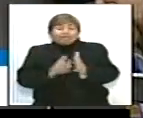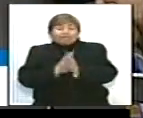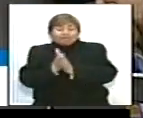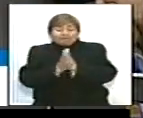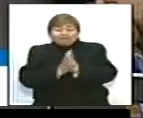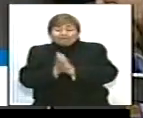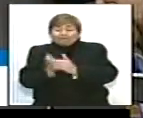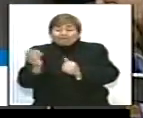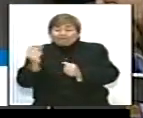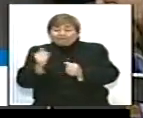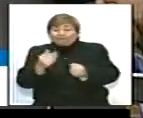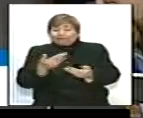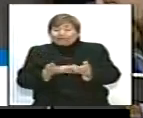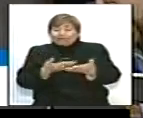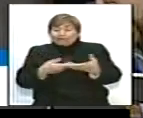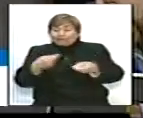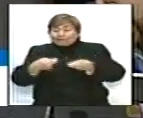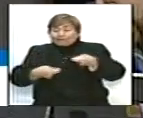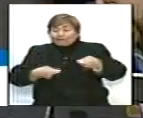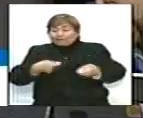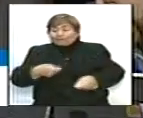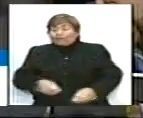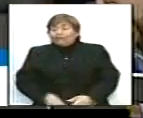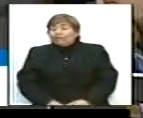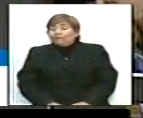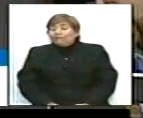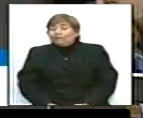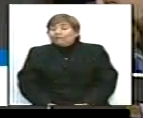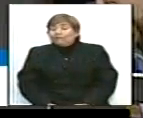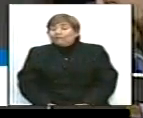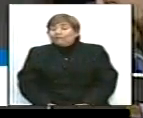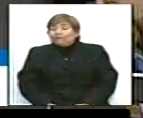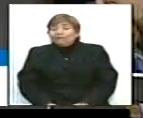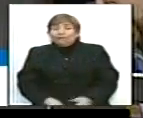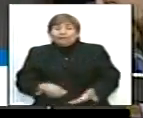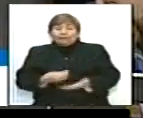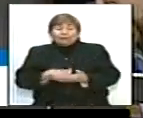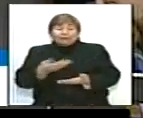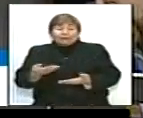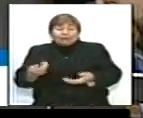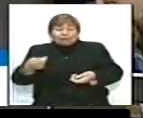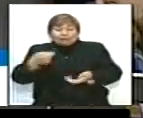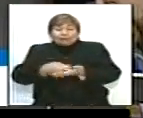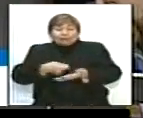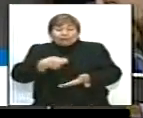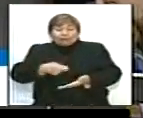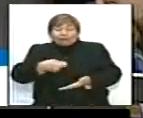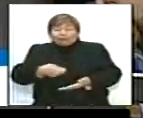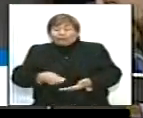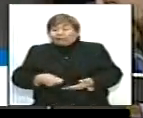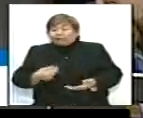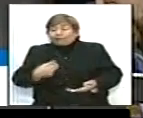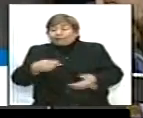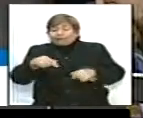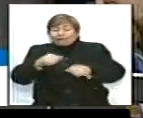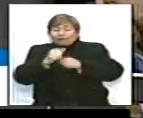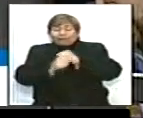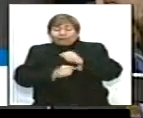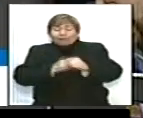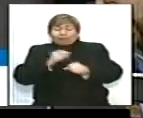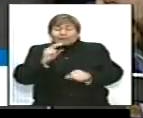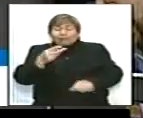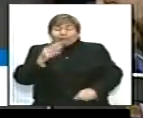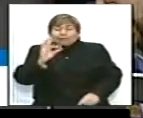que puedan ser realizadas algún tipo de inversiones, señor presidente. Y gracias a estas inversiones, señor presidente, en lo que va del año